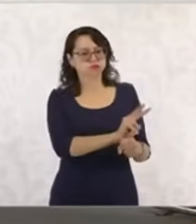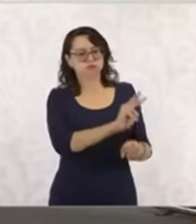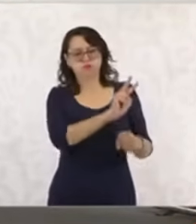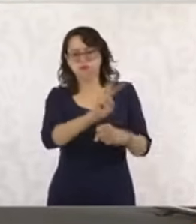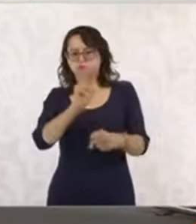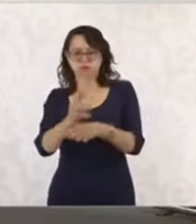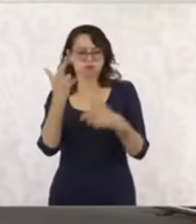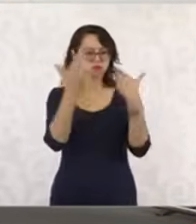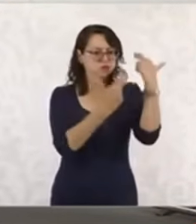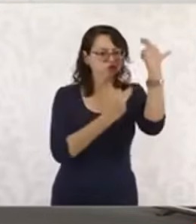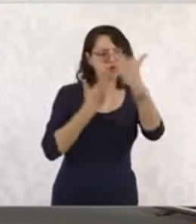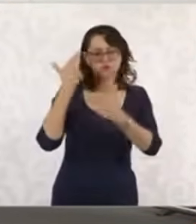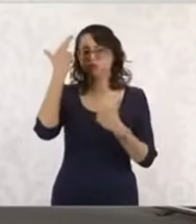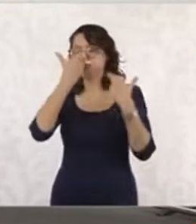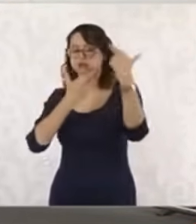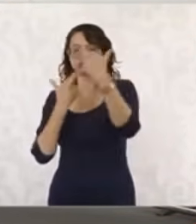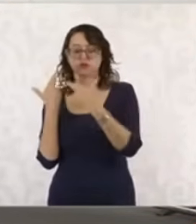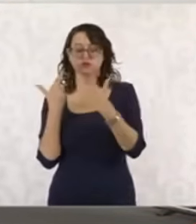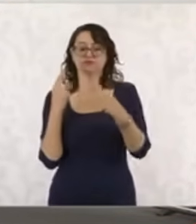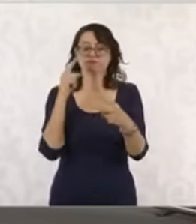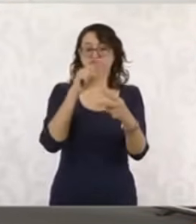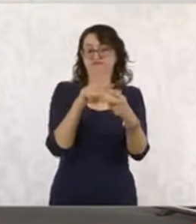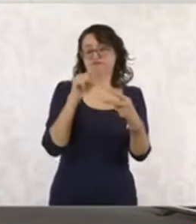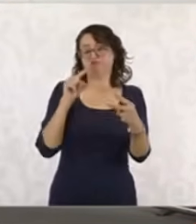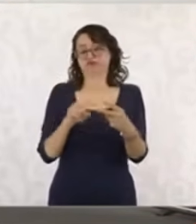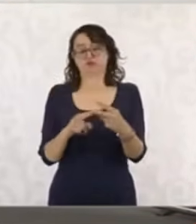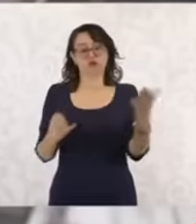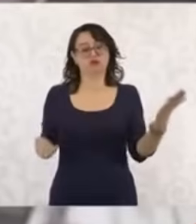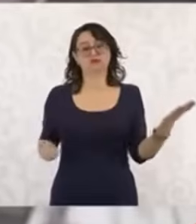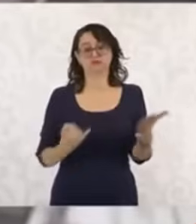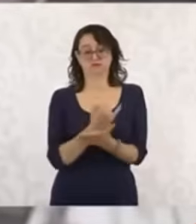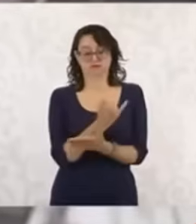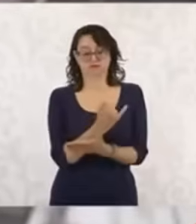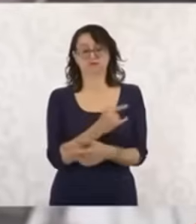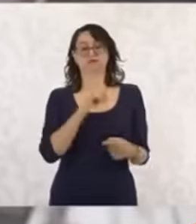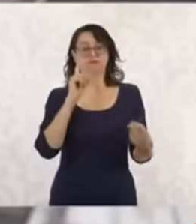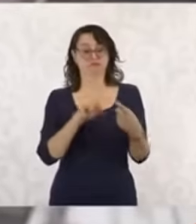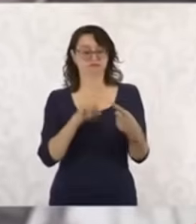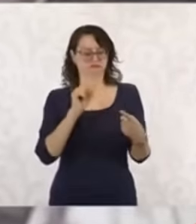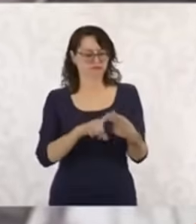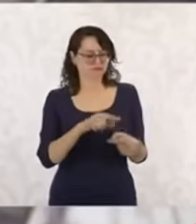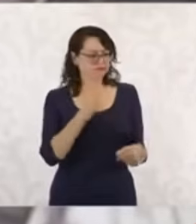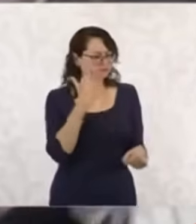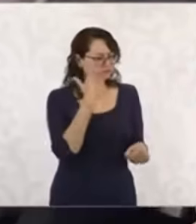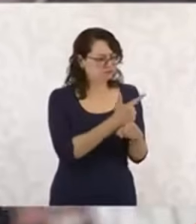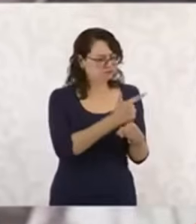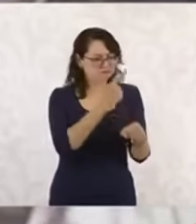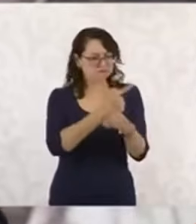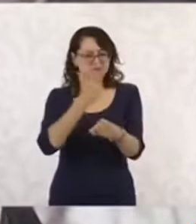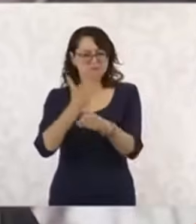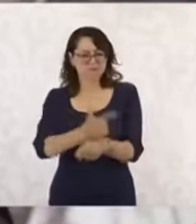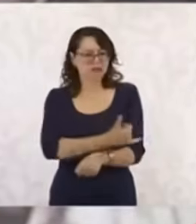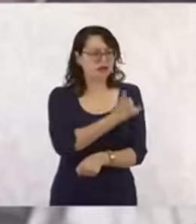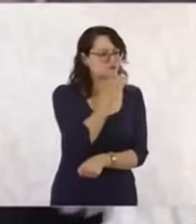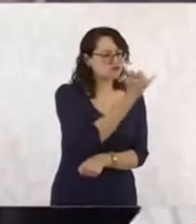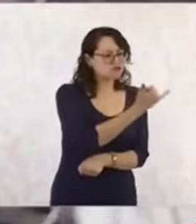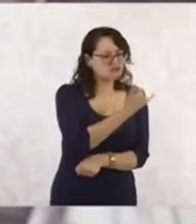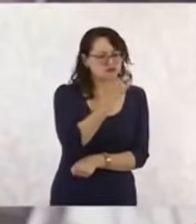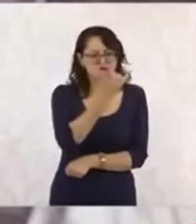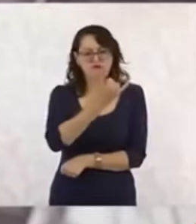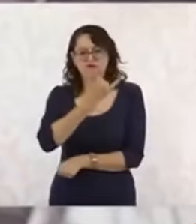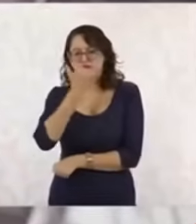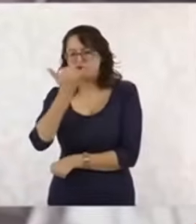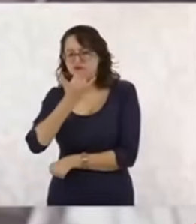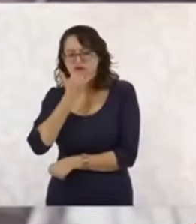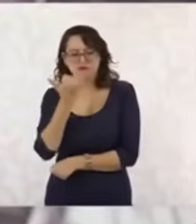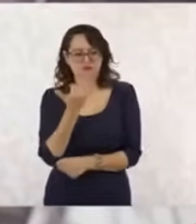detonantes naturales. Una, estas inconsistencias que hemos encontrado. En estas inconsistencias, como decíamos, todo lo que hemos